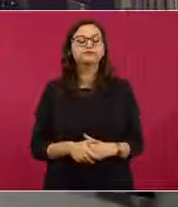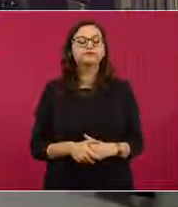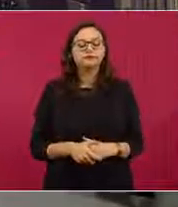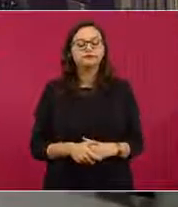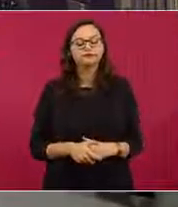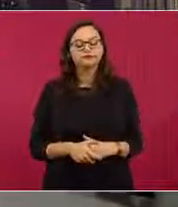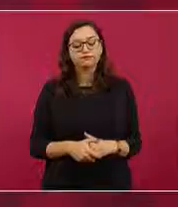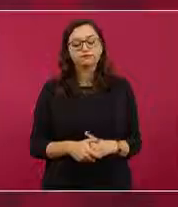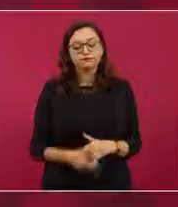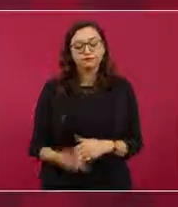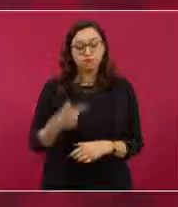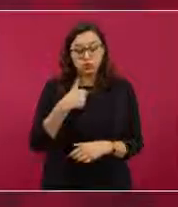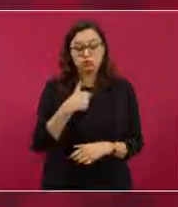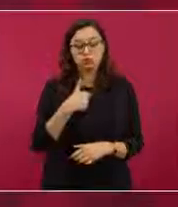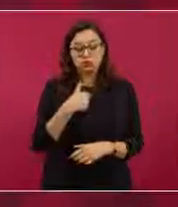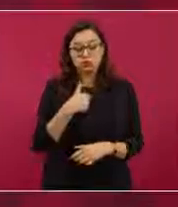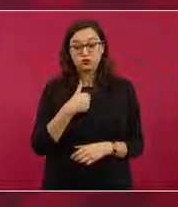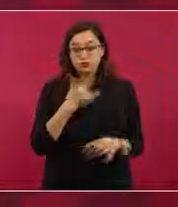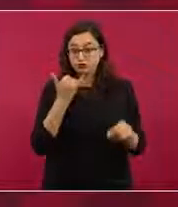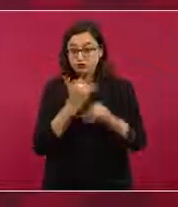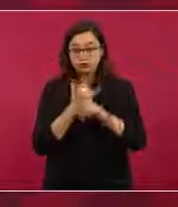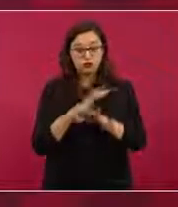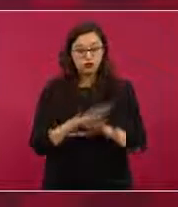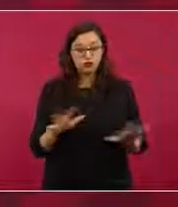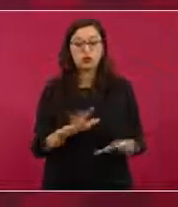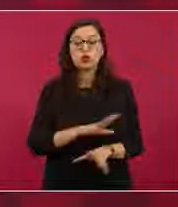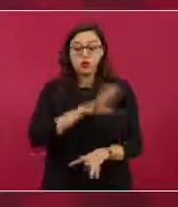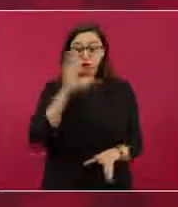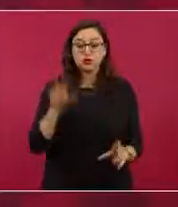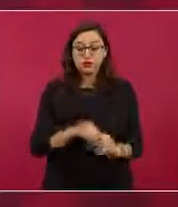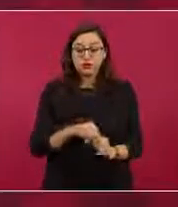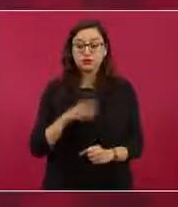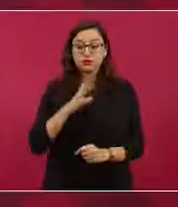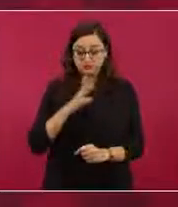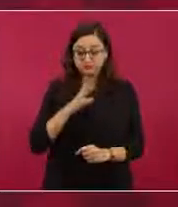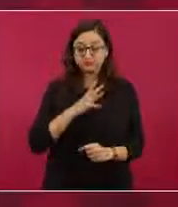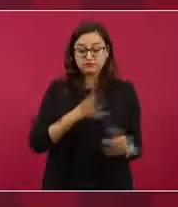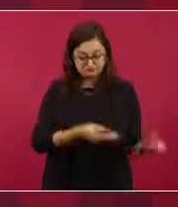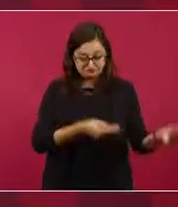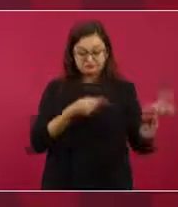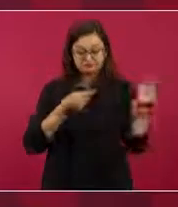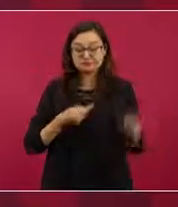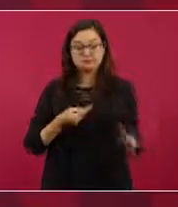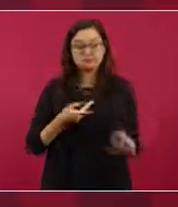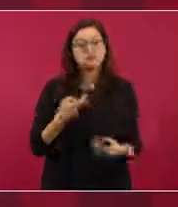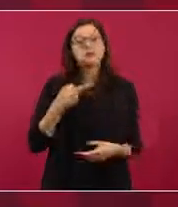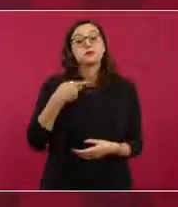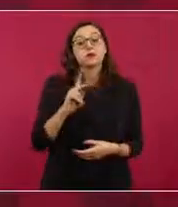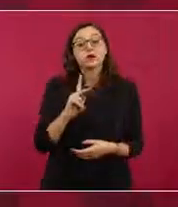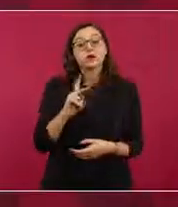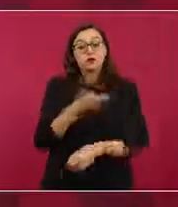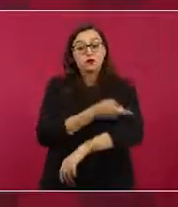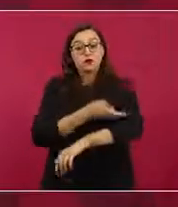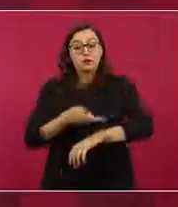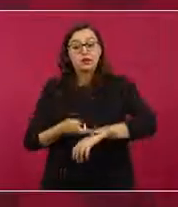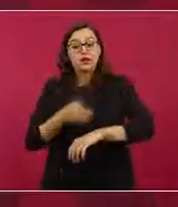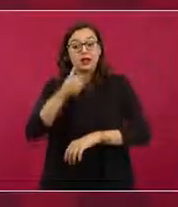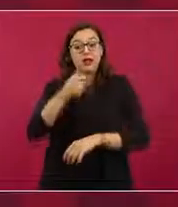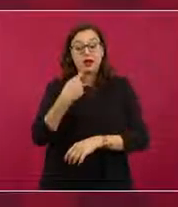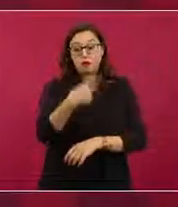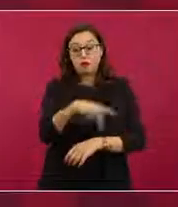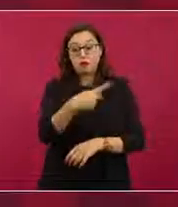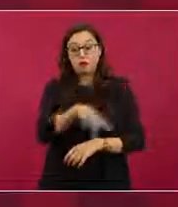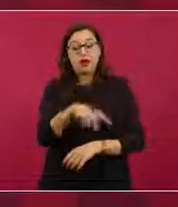información, pero aquí di a conocer, antier, que nos pidieron sus familiares